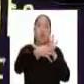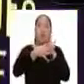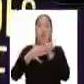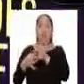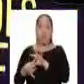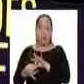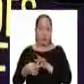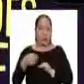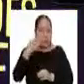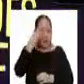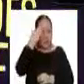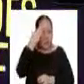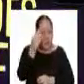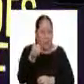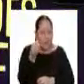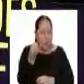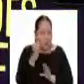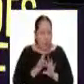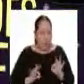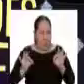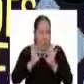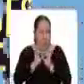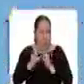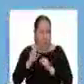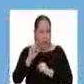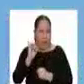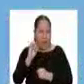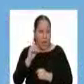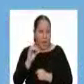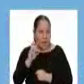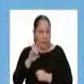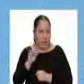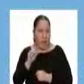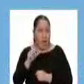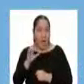por qué son importantes las redes viales? Por ejemplo,